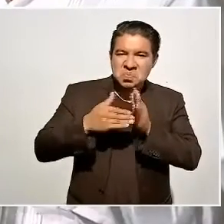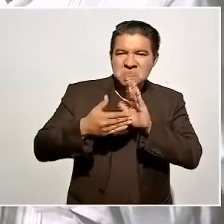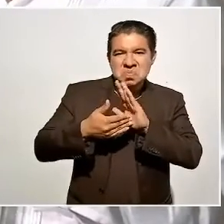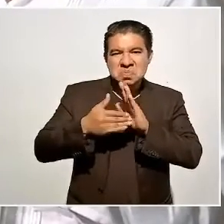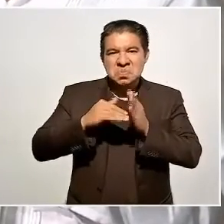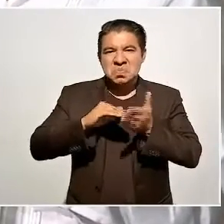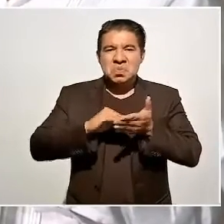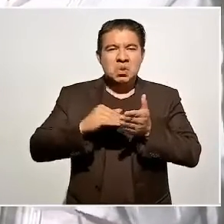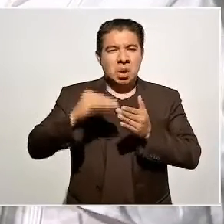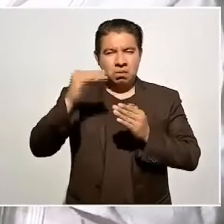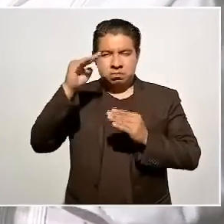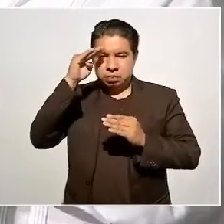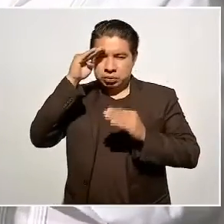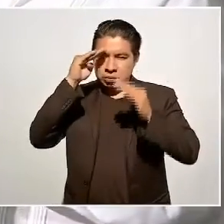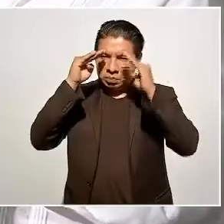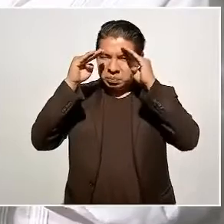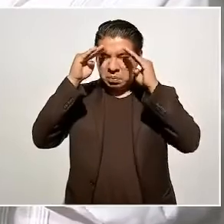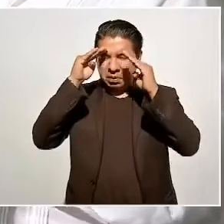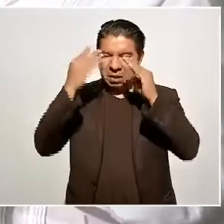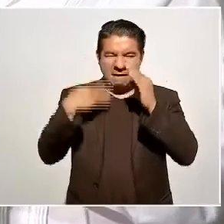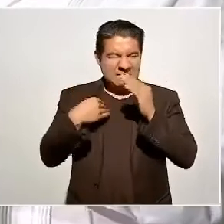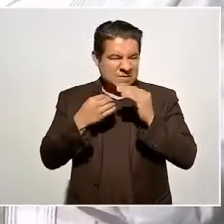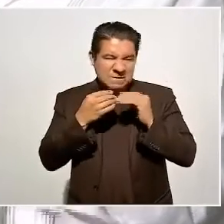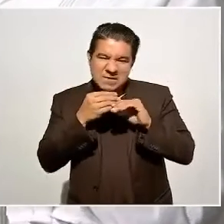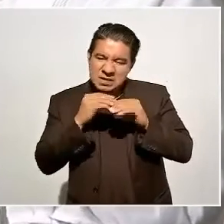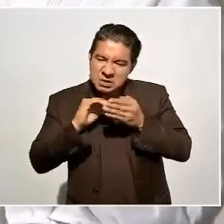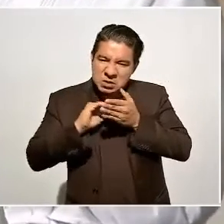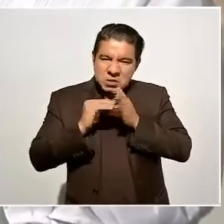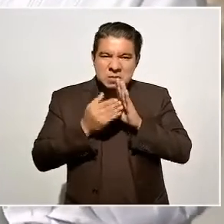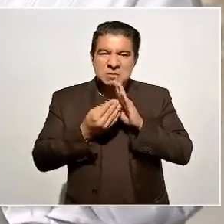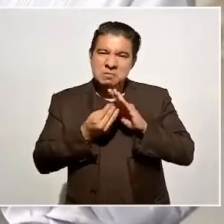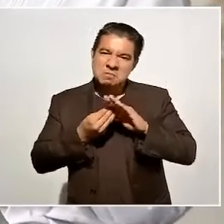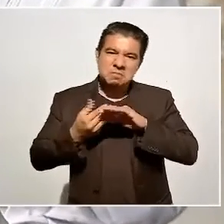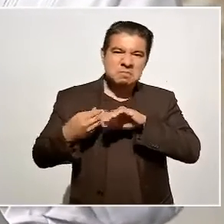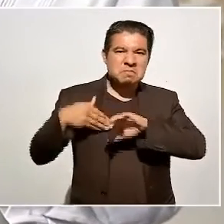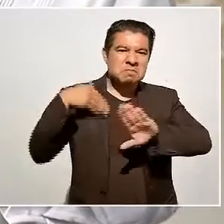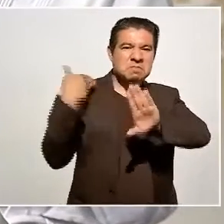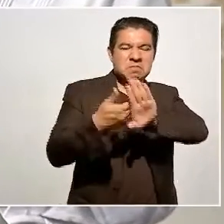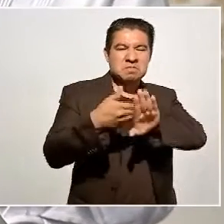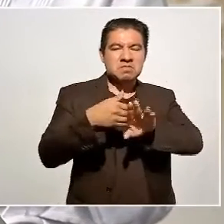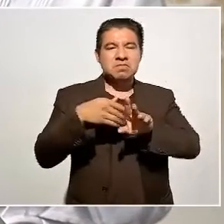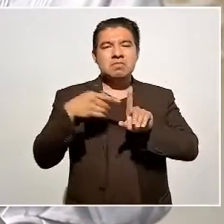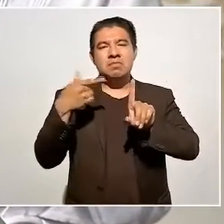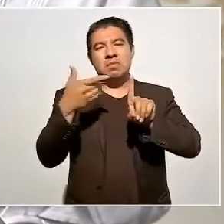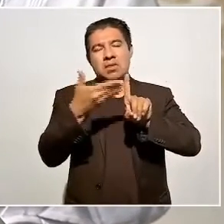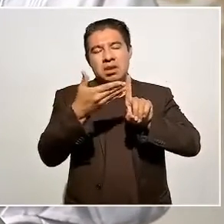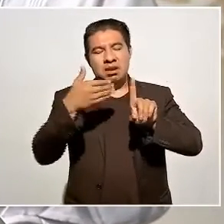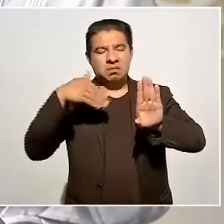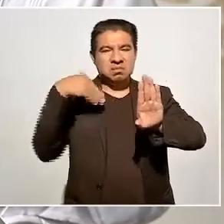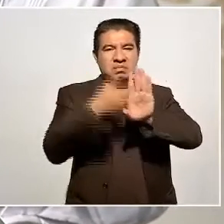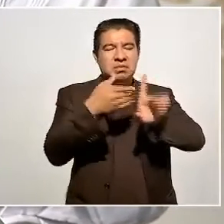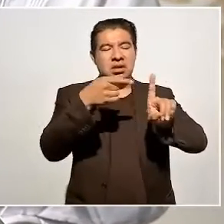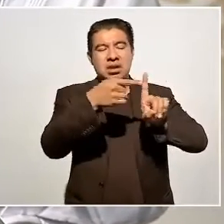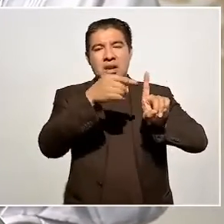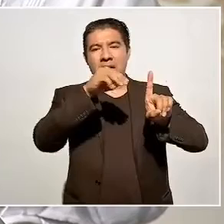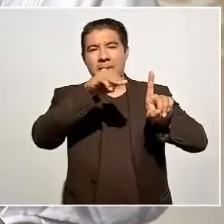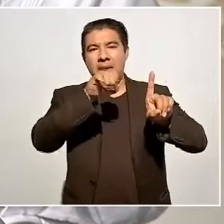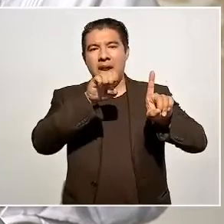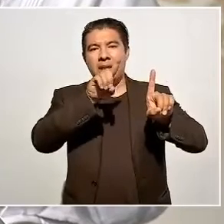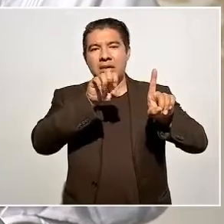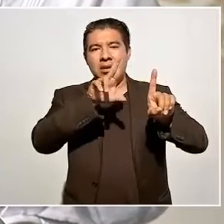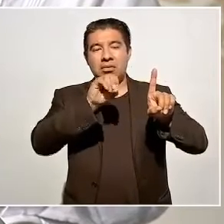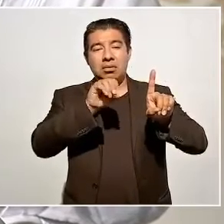la asonada, el golpe y el asesinato del presidente Madero y del